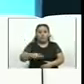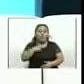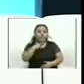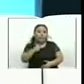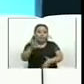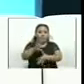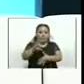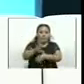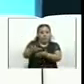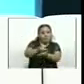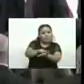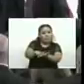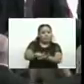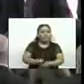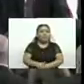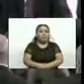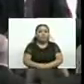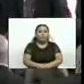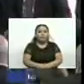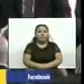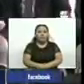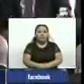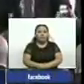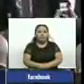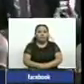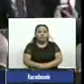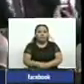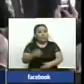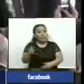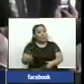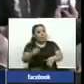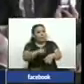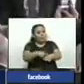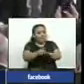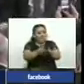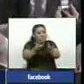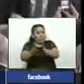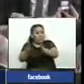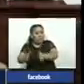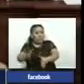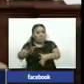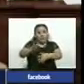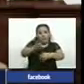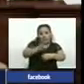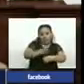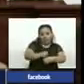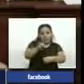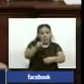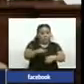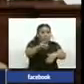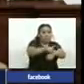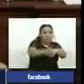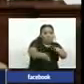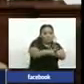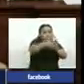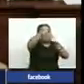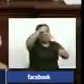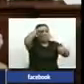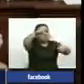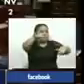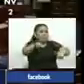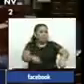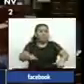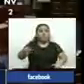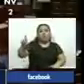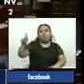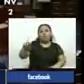desde Nueva York. Una nueva etapa de confianza se genera tras la aprobación en la Cámara de Representantes del Tratado de Libre